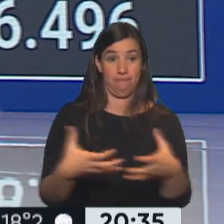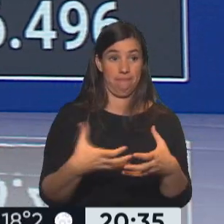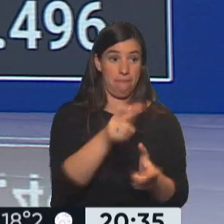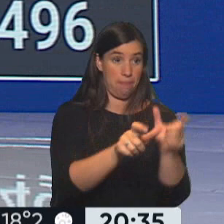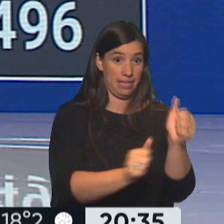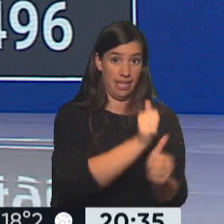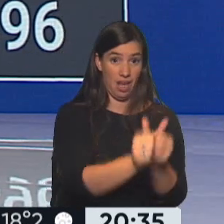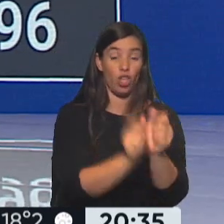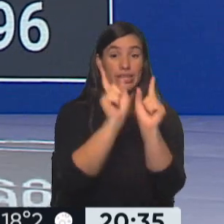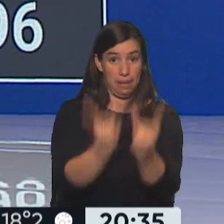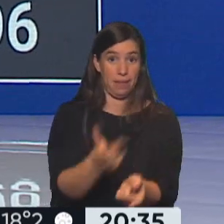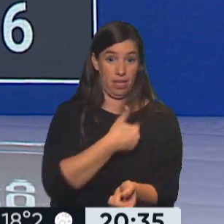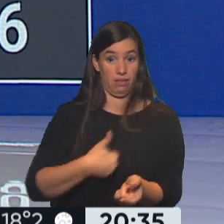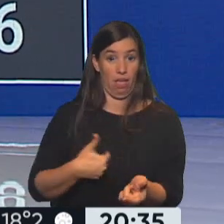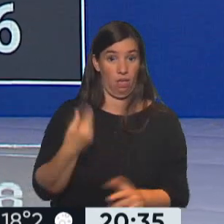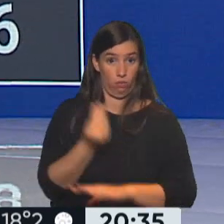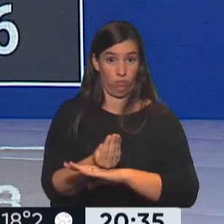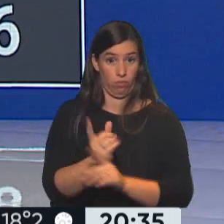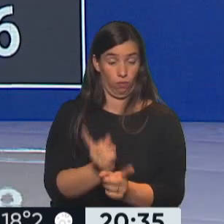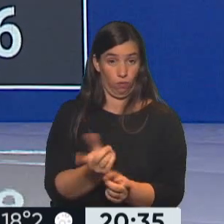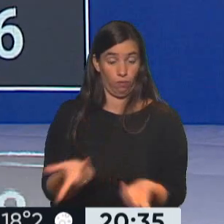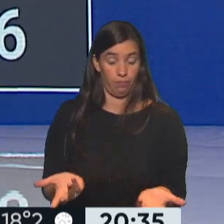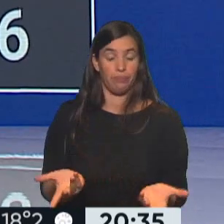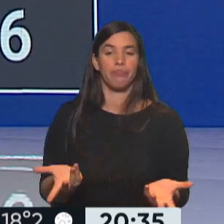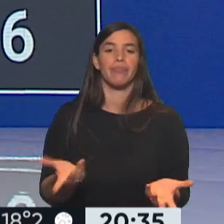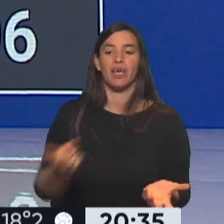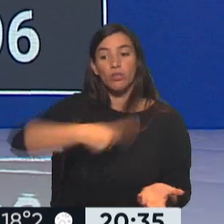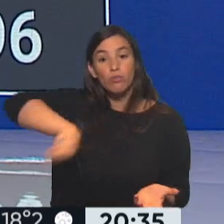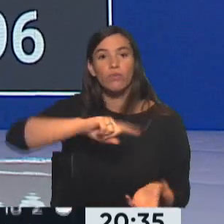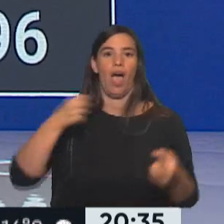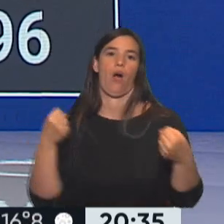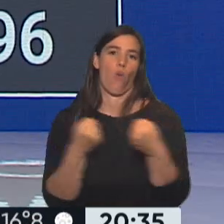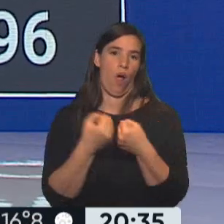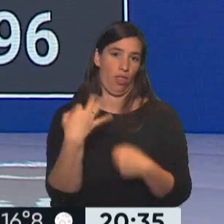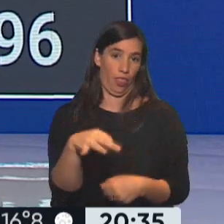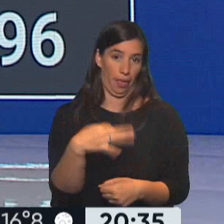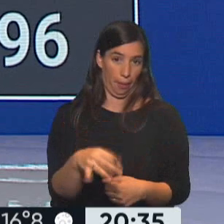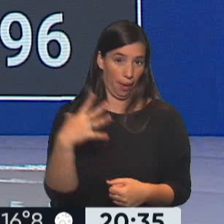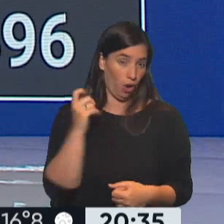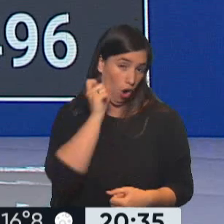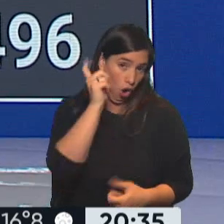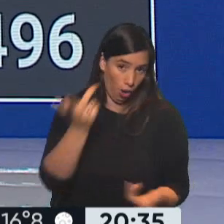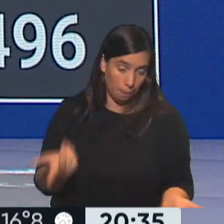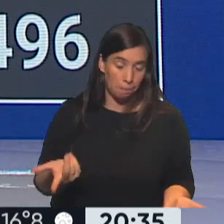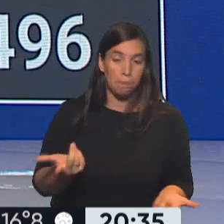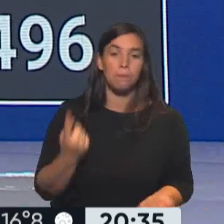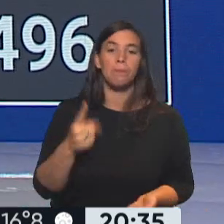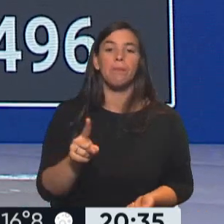estar presente el Estado y van a tener que llegar a un acuerdo. Sí. Pero también tenemos que tener en cuenta que